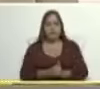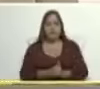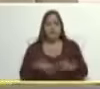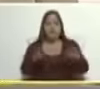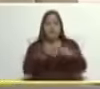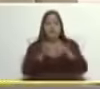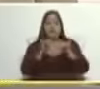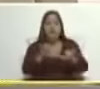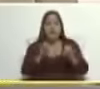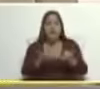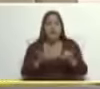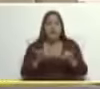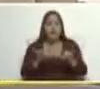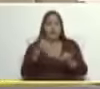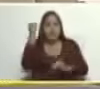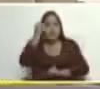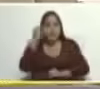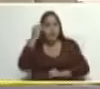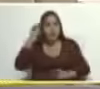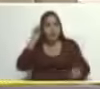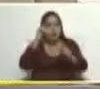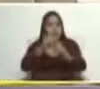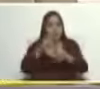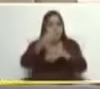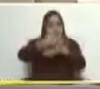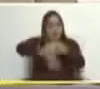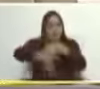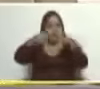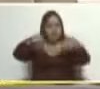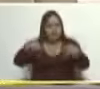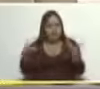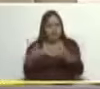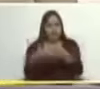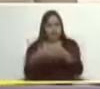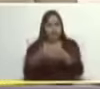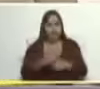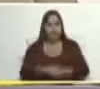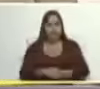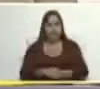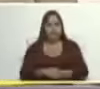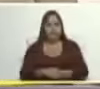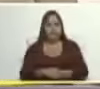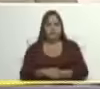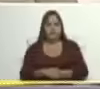comparten la solidaridad para lograr objetivos concretos. Eso es lo que ocurre en el seno del ALBA.